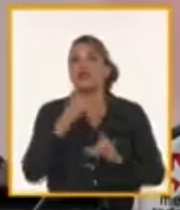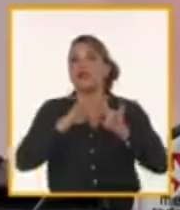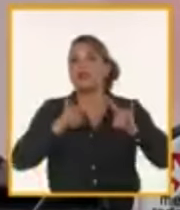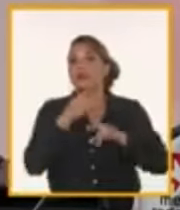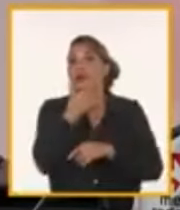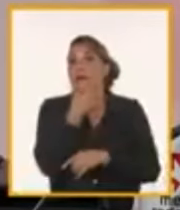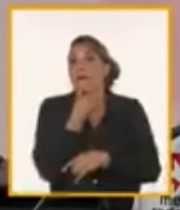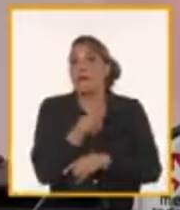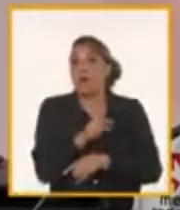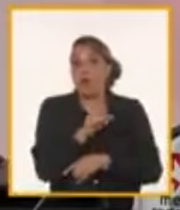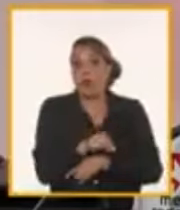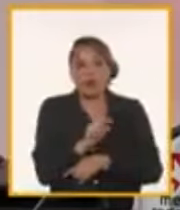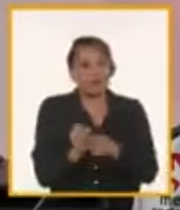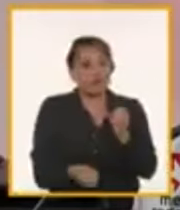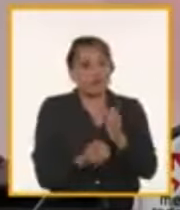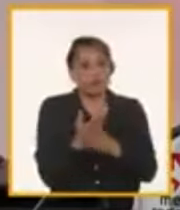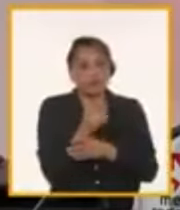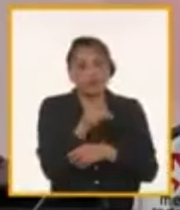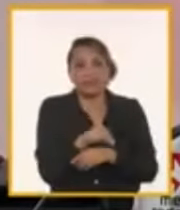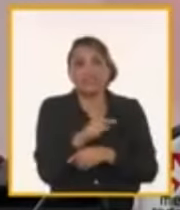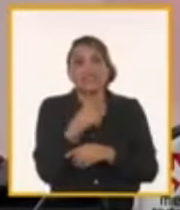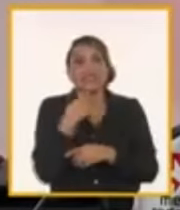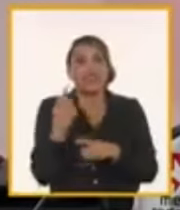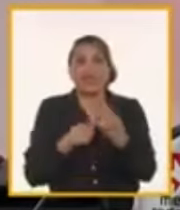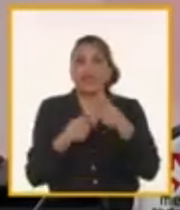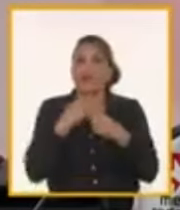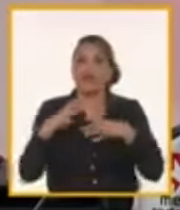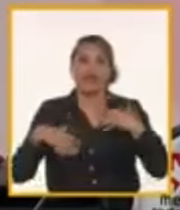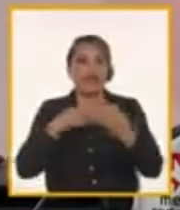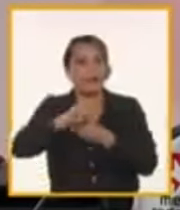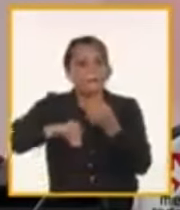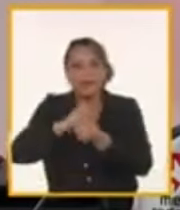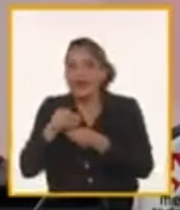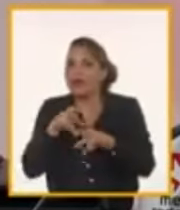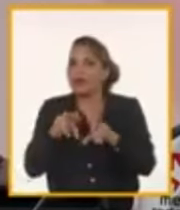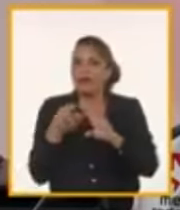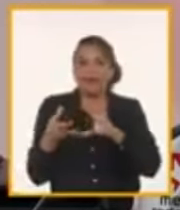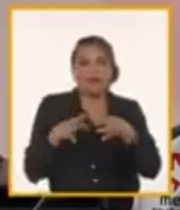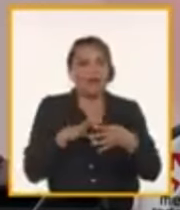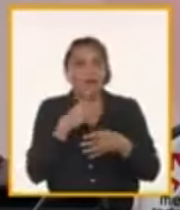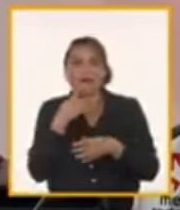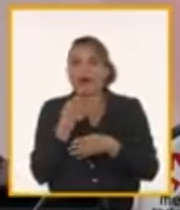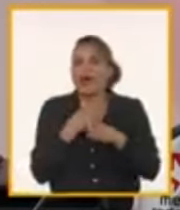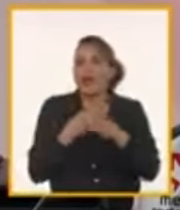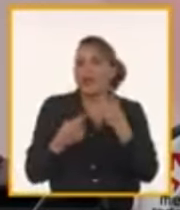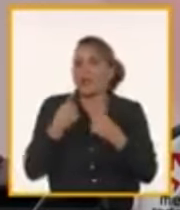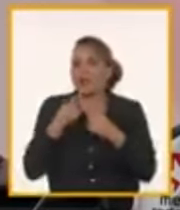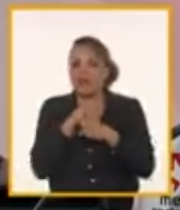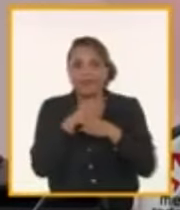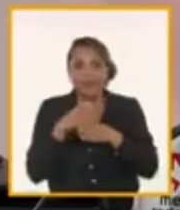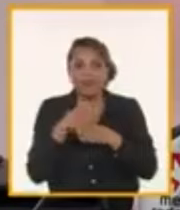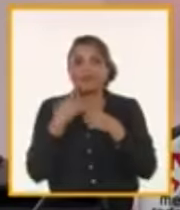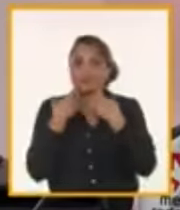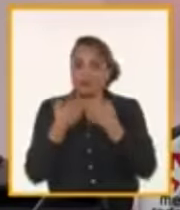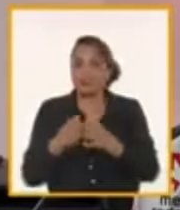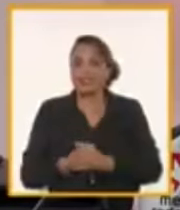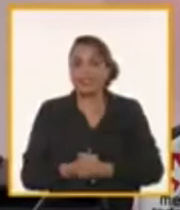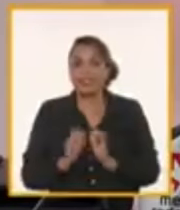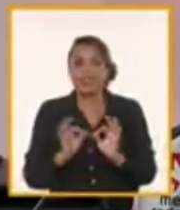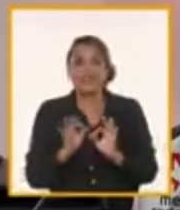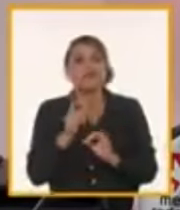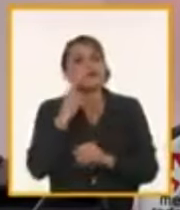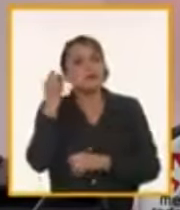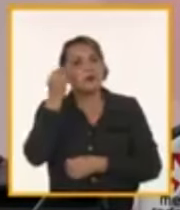darles el ímpetu ese de de transformar de cambiar de de Buscar nuevas nuevas maneras no y yo creo que por supuesto también las